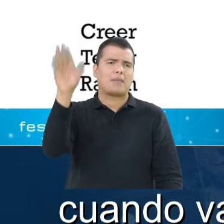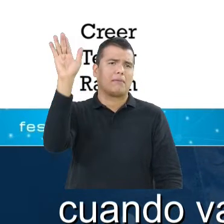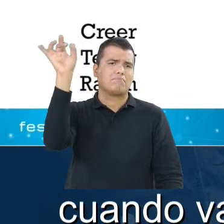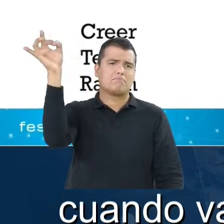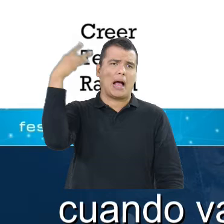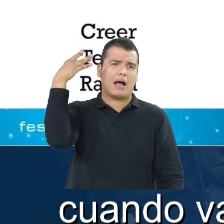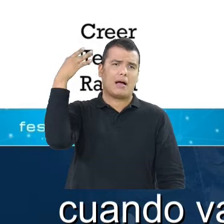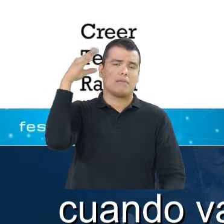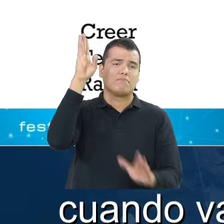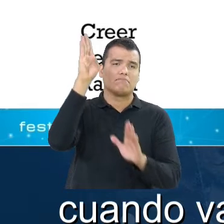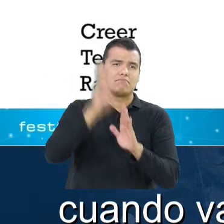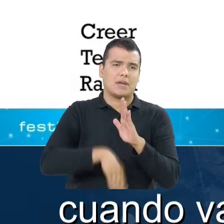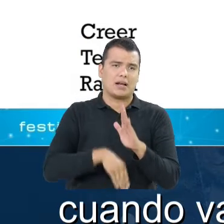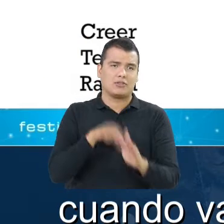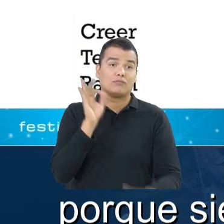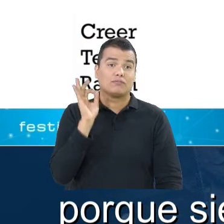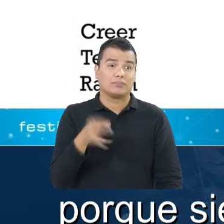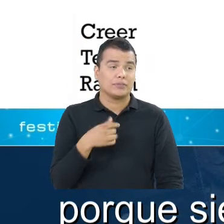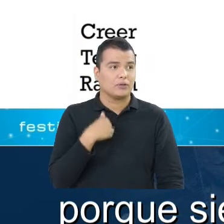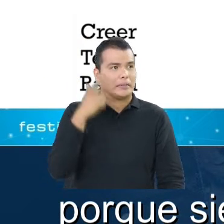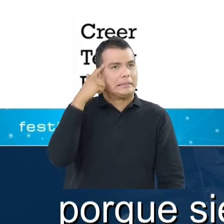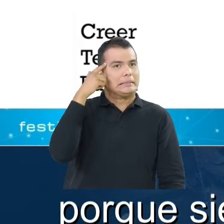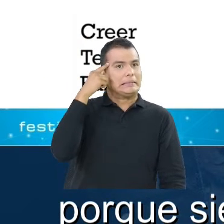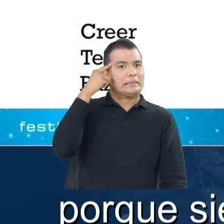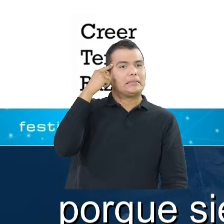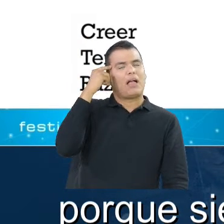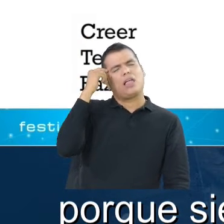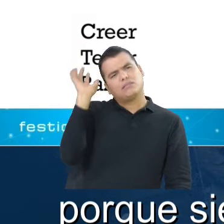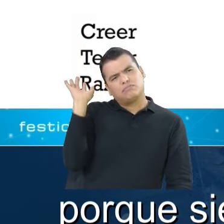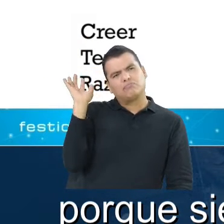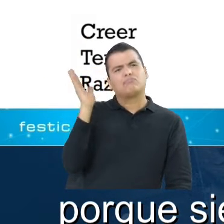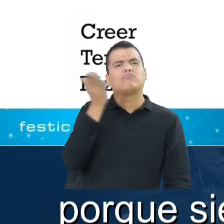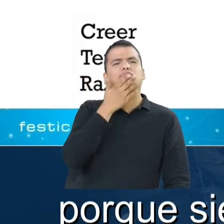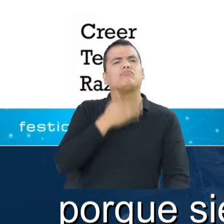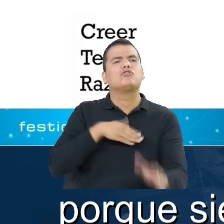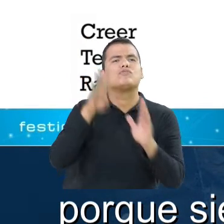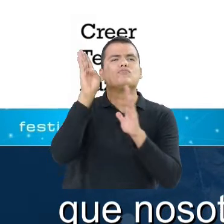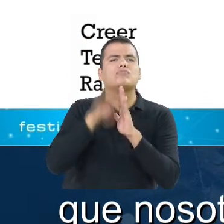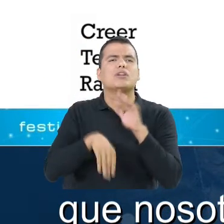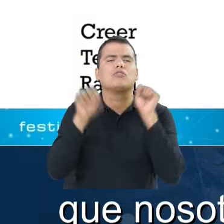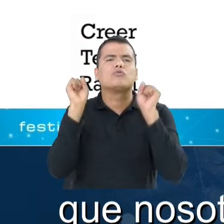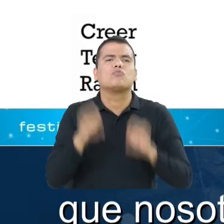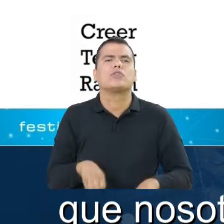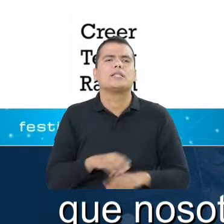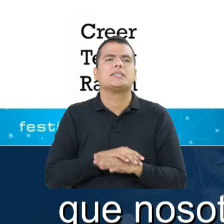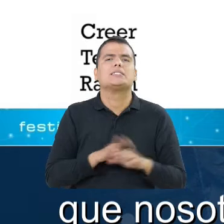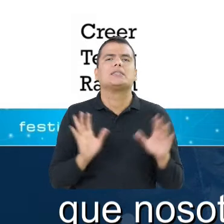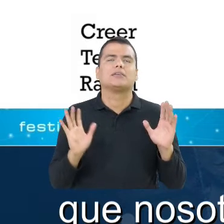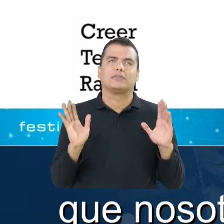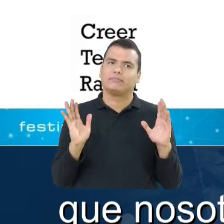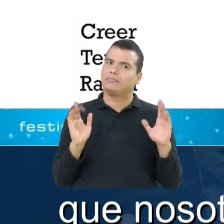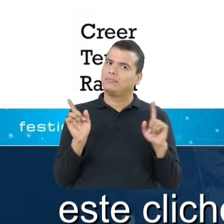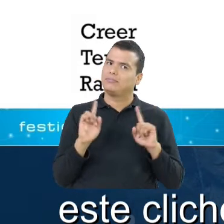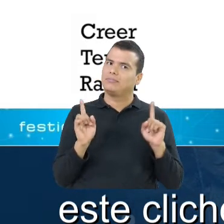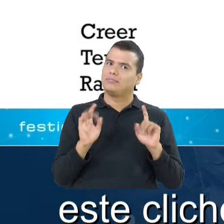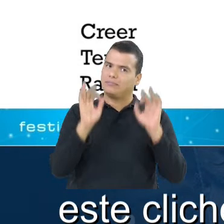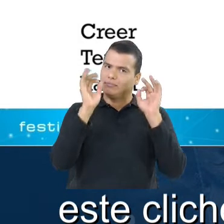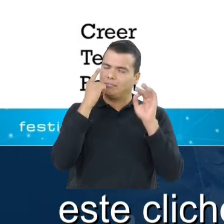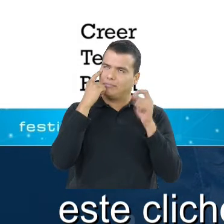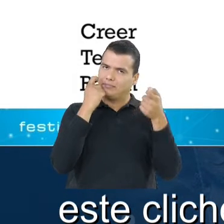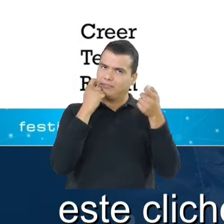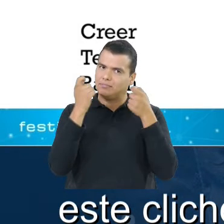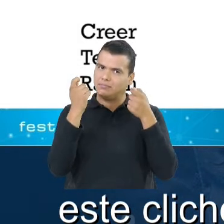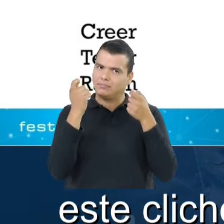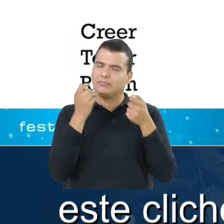nosotros. Entonces, debemos evitar este cliché de tratar de ser los más baratos o competir por esta razón, y ya les voy a enseñar cómo desarrollar